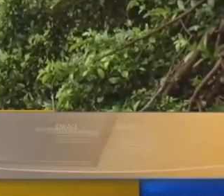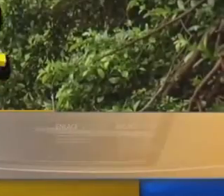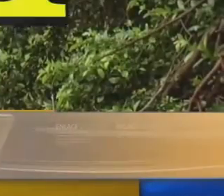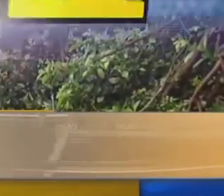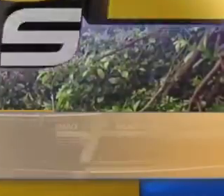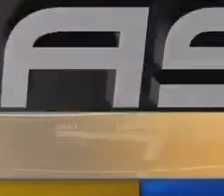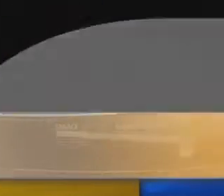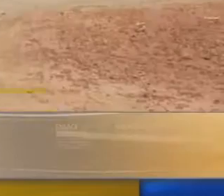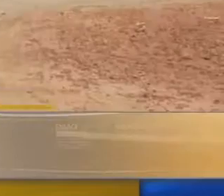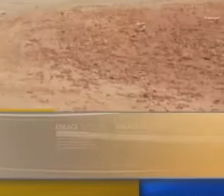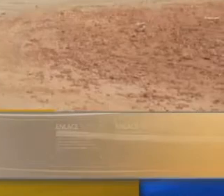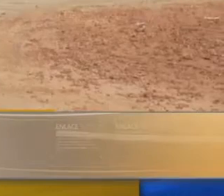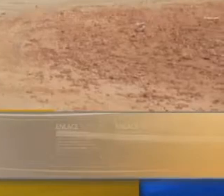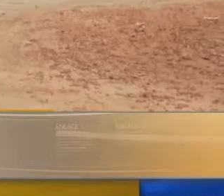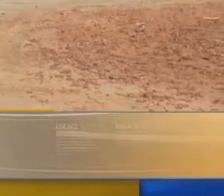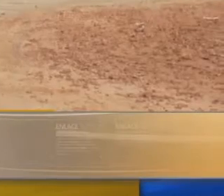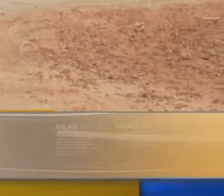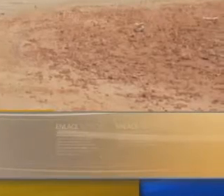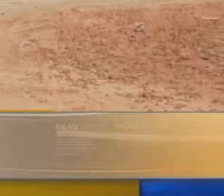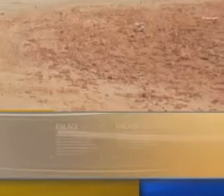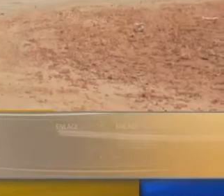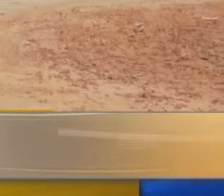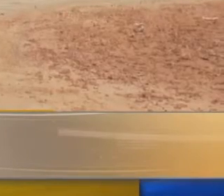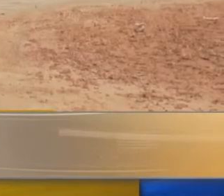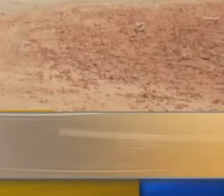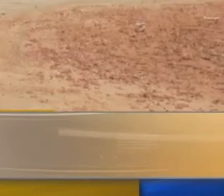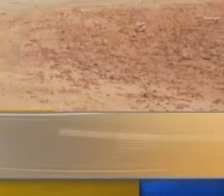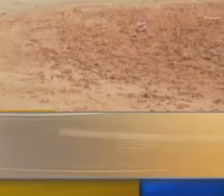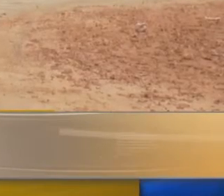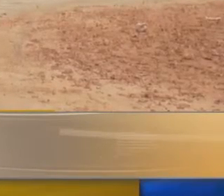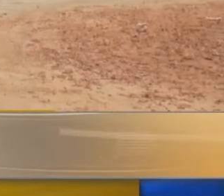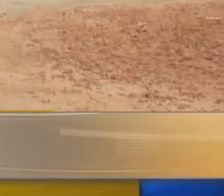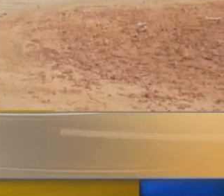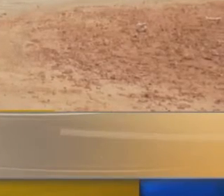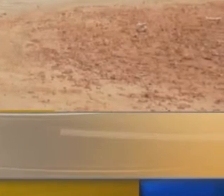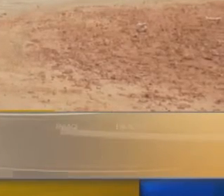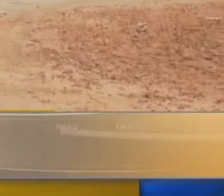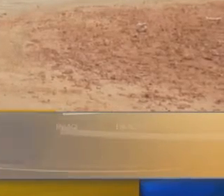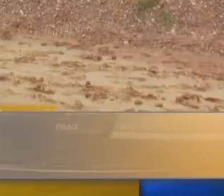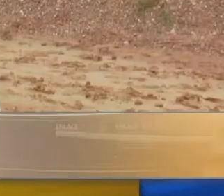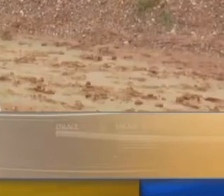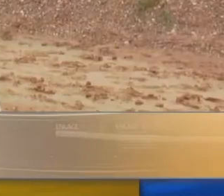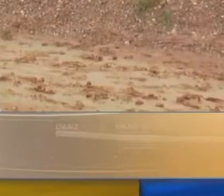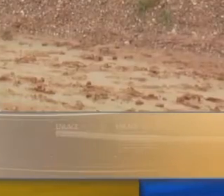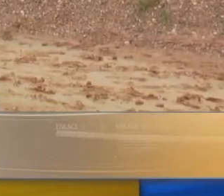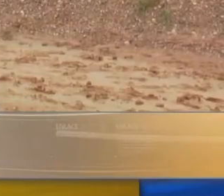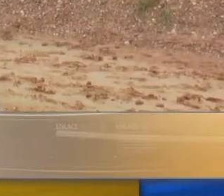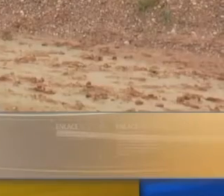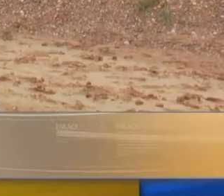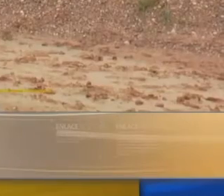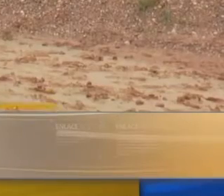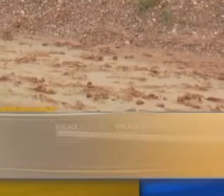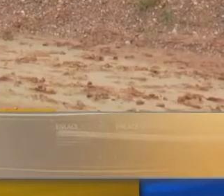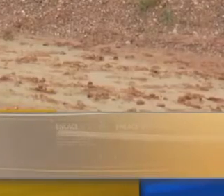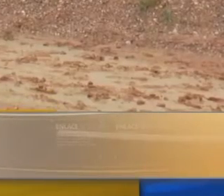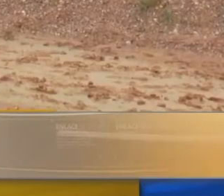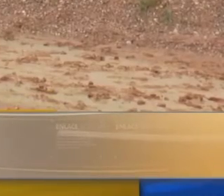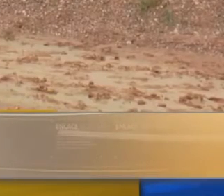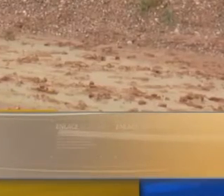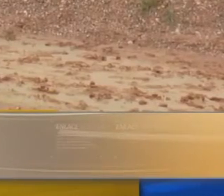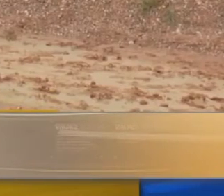así proceden. Afectado por los trabajos de la Gran Vía Yuma, asegura que no le prestan atención a sus reclamos de indemnización por la ocupación